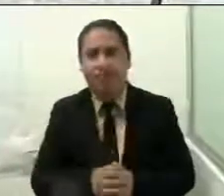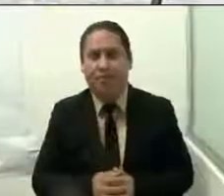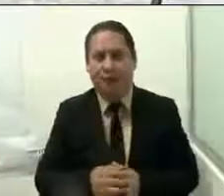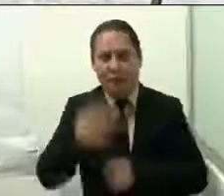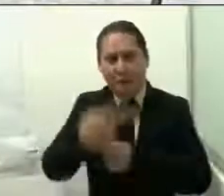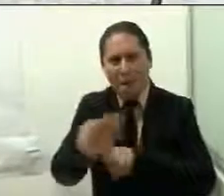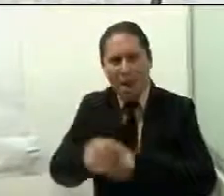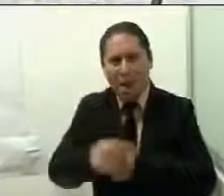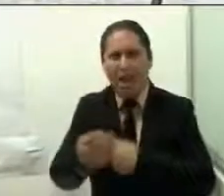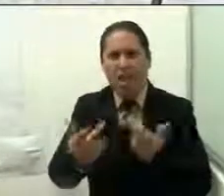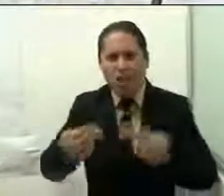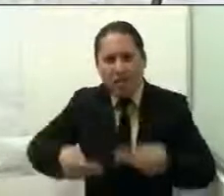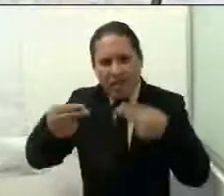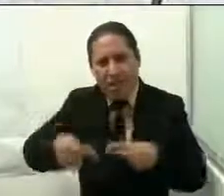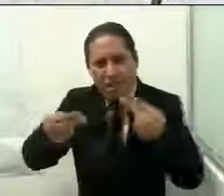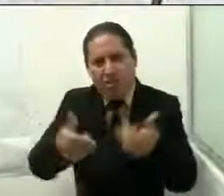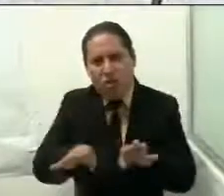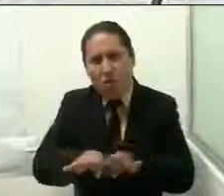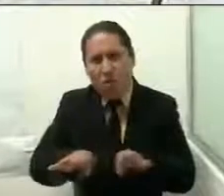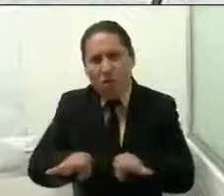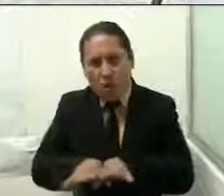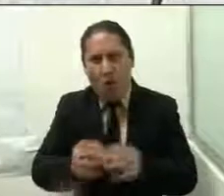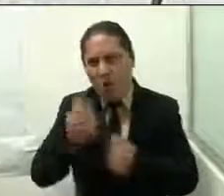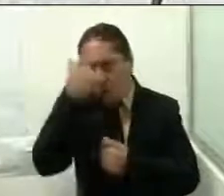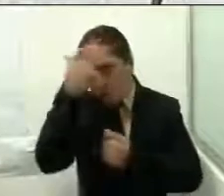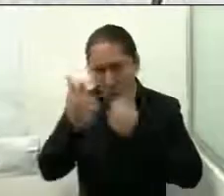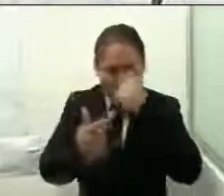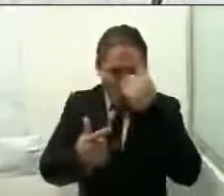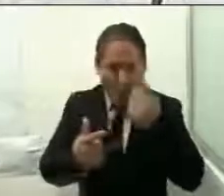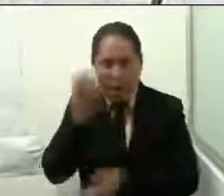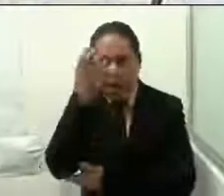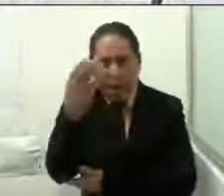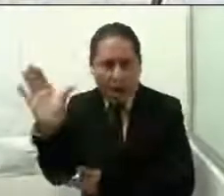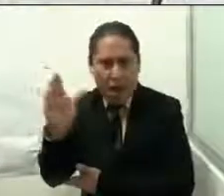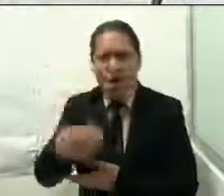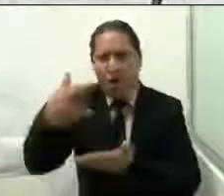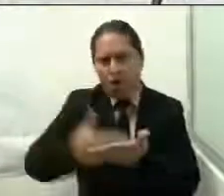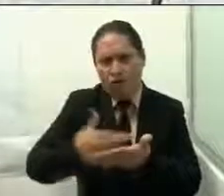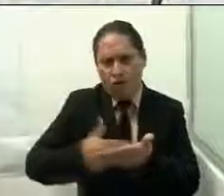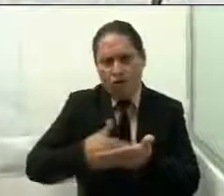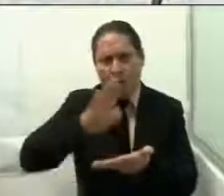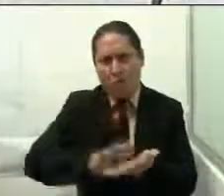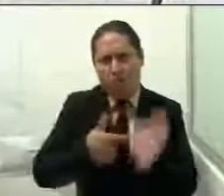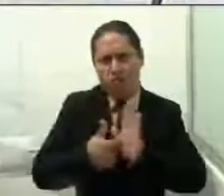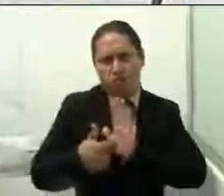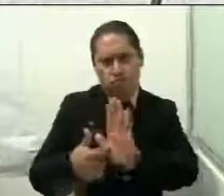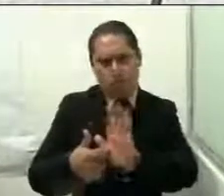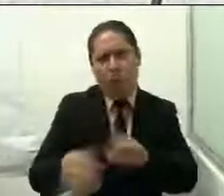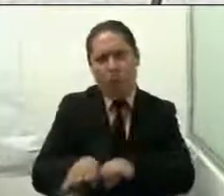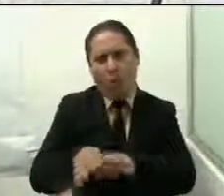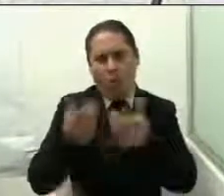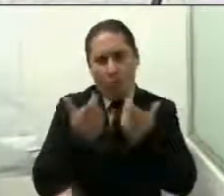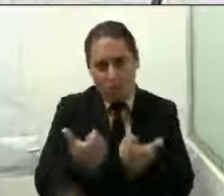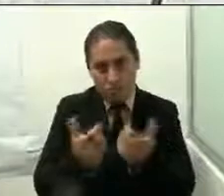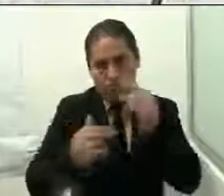se implantó el esquema de a grito de agricultura por contrato y cobertura de precios que